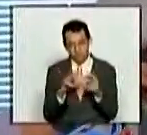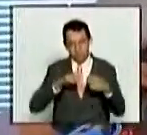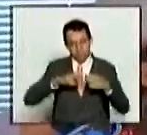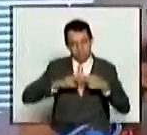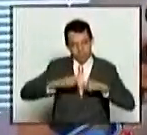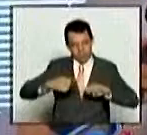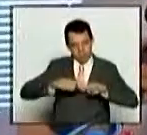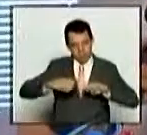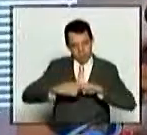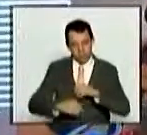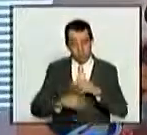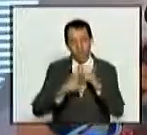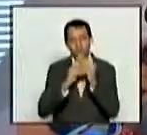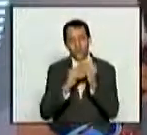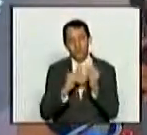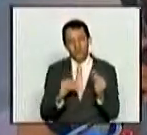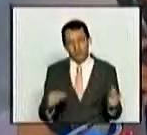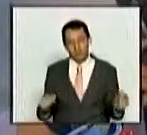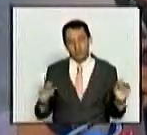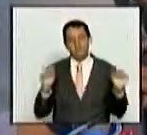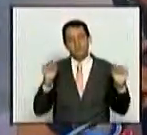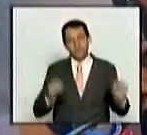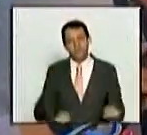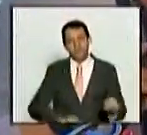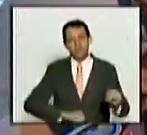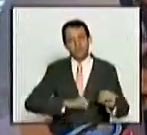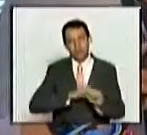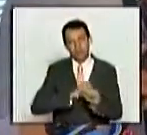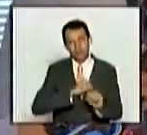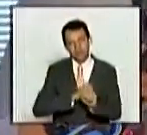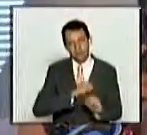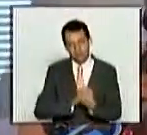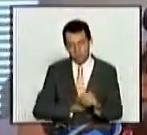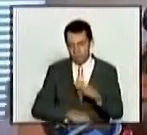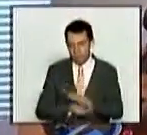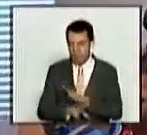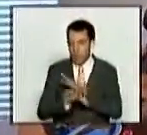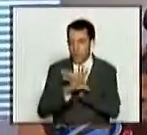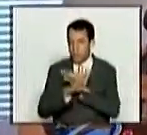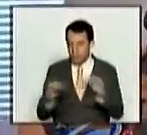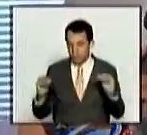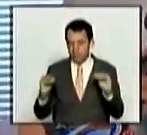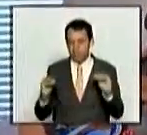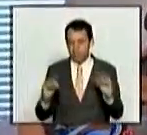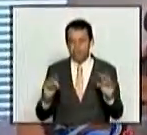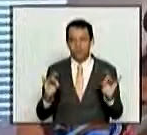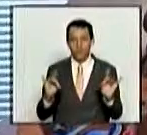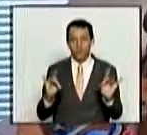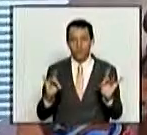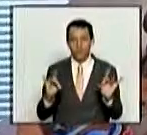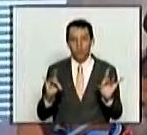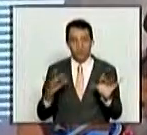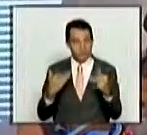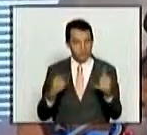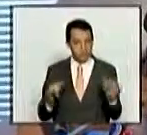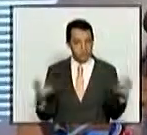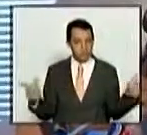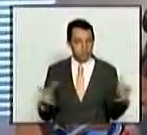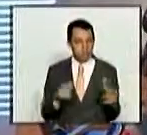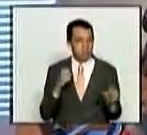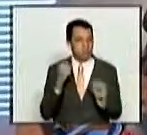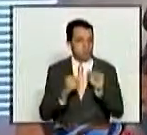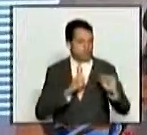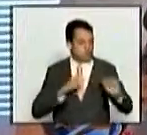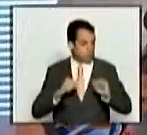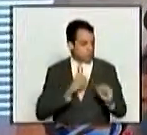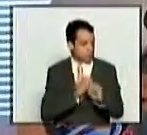usted relaja el músculo y el dolor empieza a desaparecer, Raúl. Entonces es maravilloso ver esos pacientes cuando empiezan a hacer ejercicio y a la